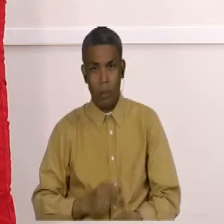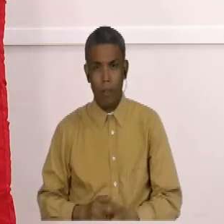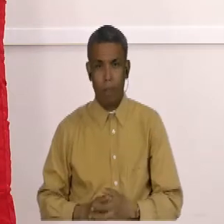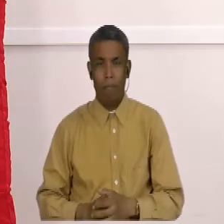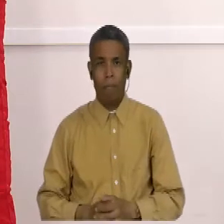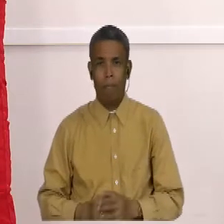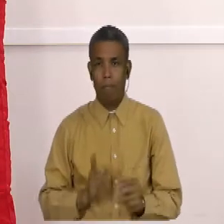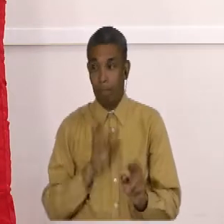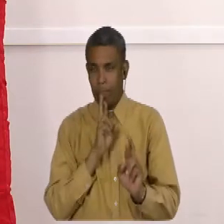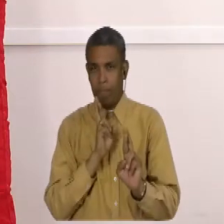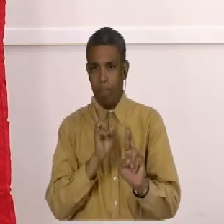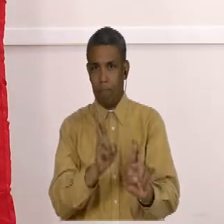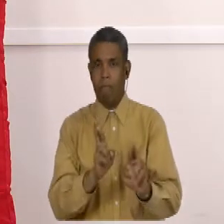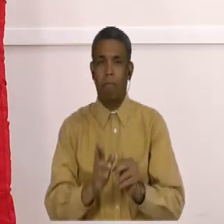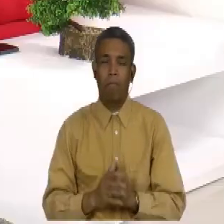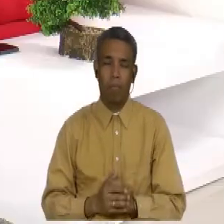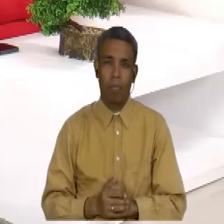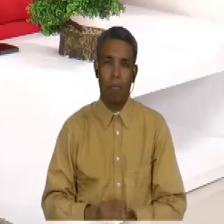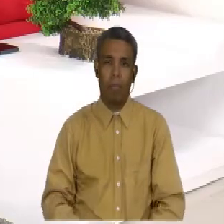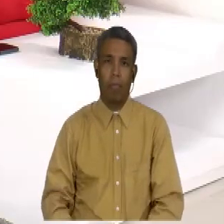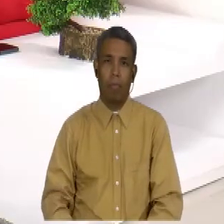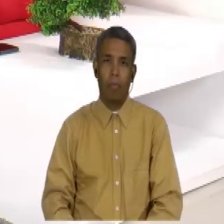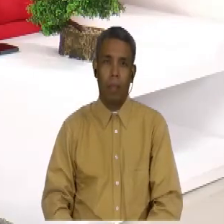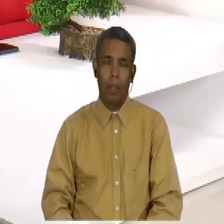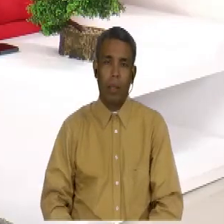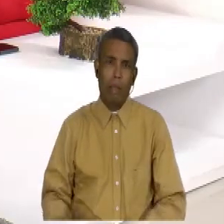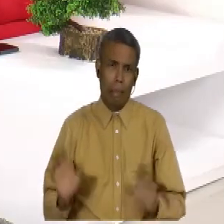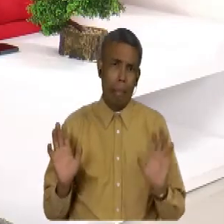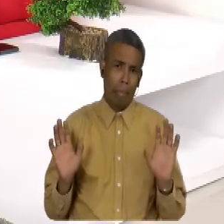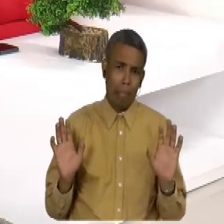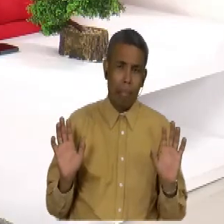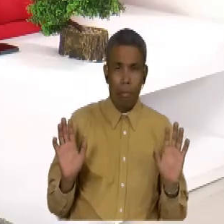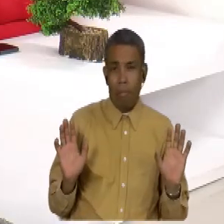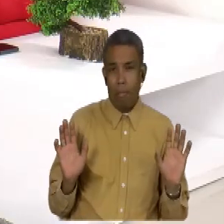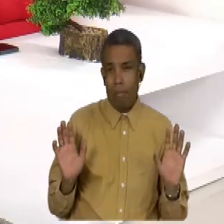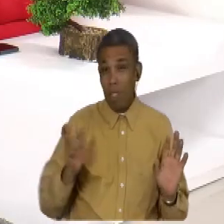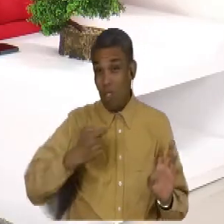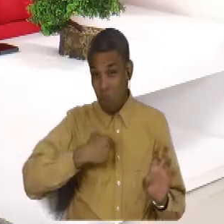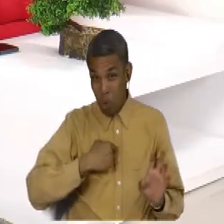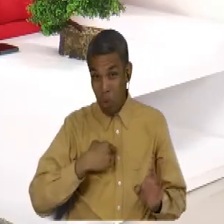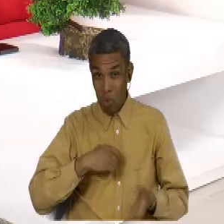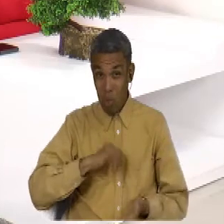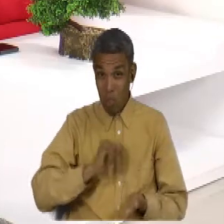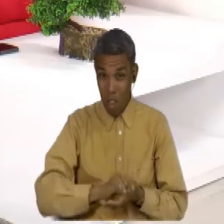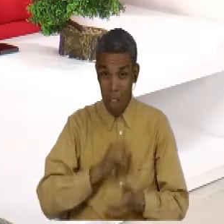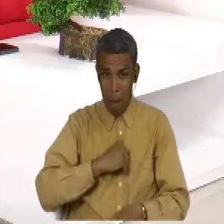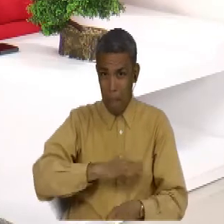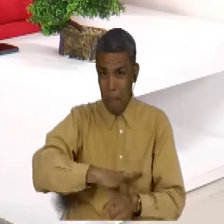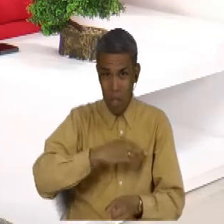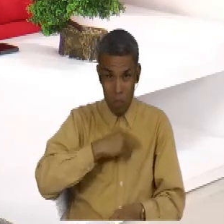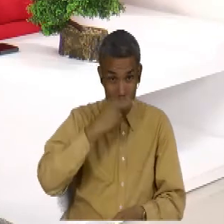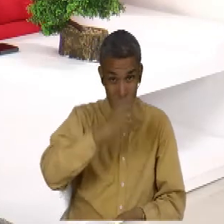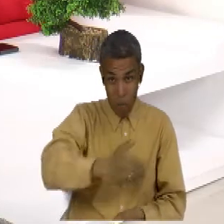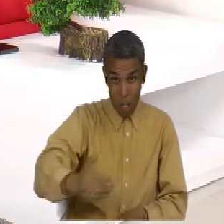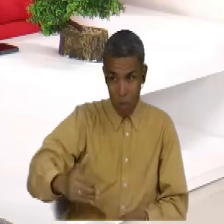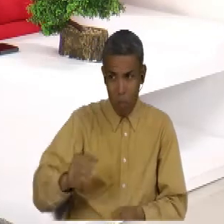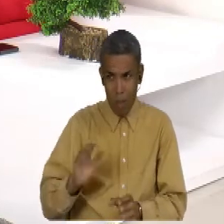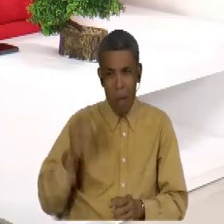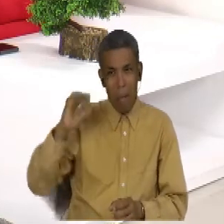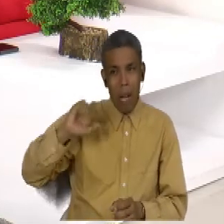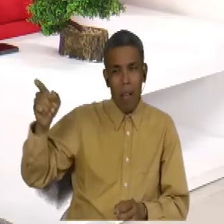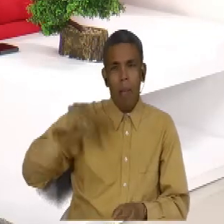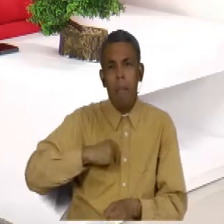más puntual para un nutricionista, pero vamos a tratar de llegar a eso. Sí, señor. ¿Sí? ¿De qué tamaño debe ser